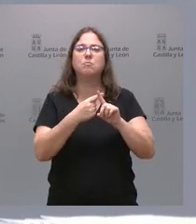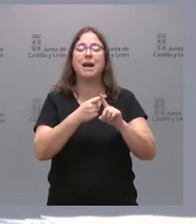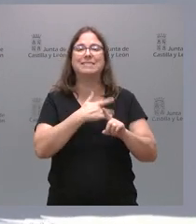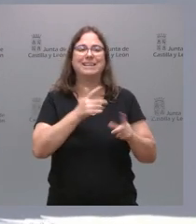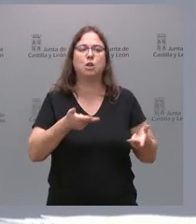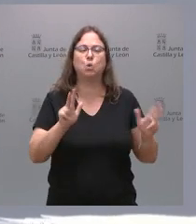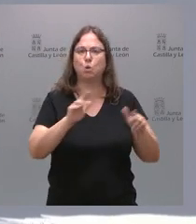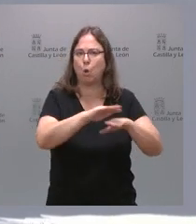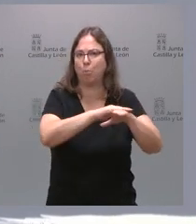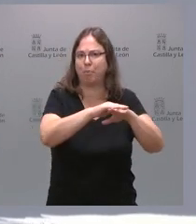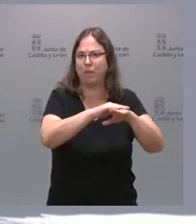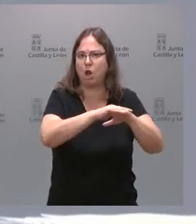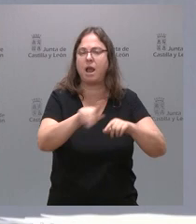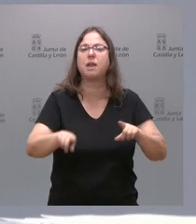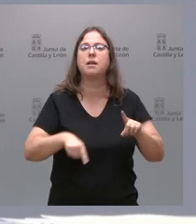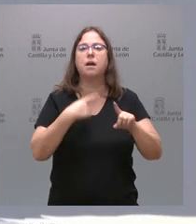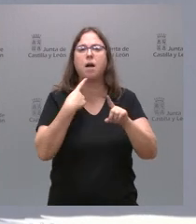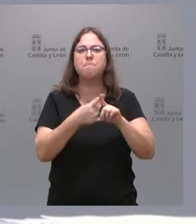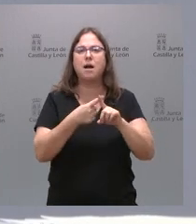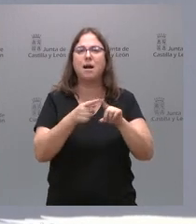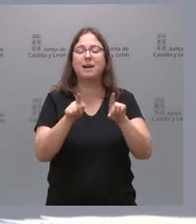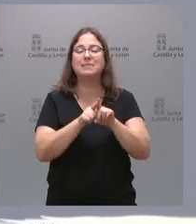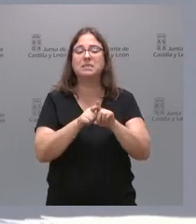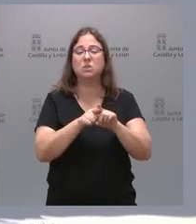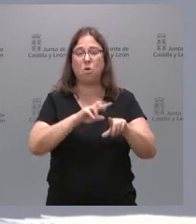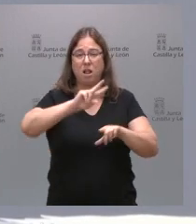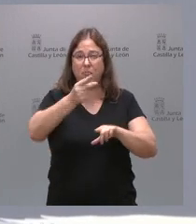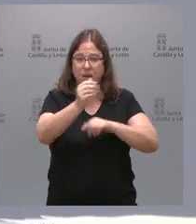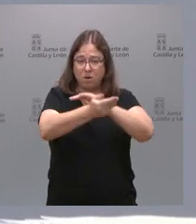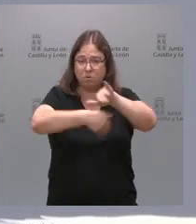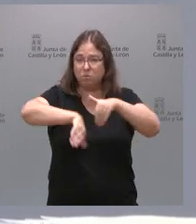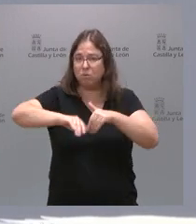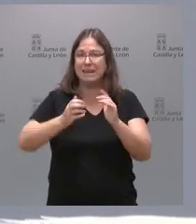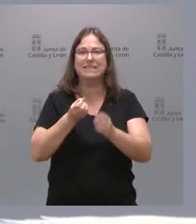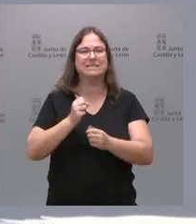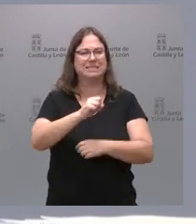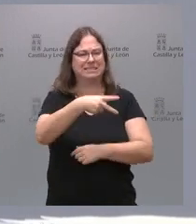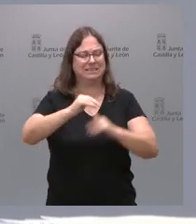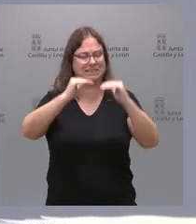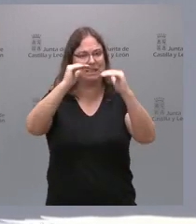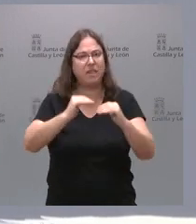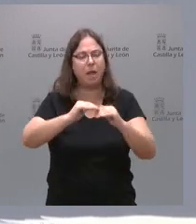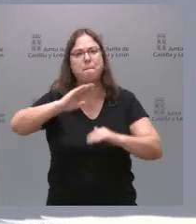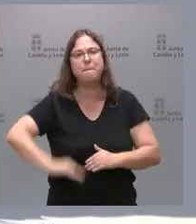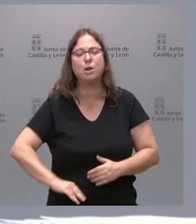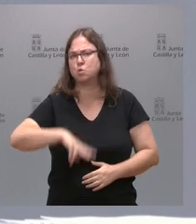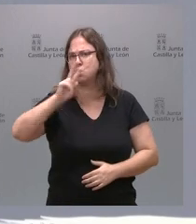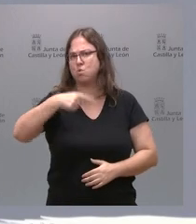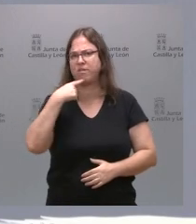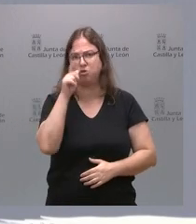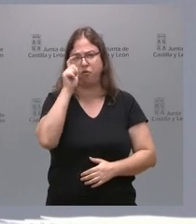de rebajar las sentencias por malversación Yo nada de esto nunca se lo oí al Señor fijo y por